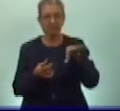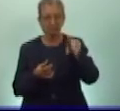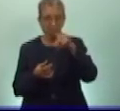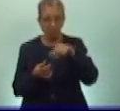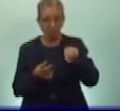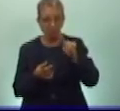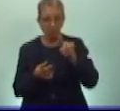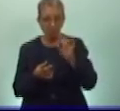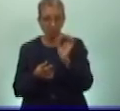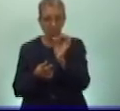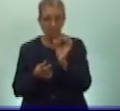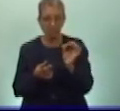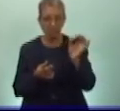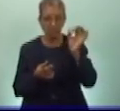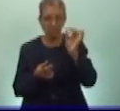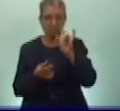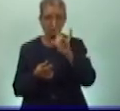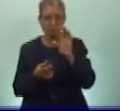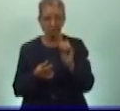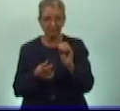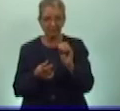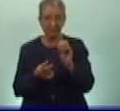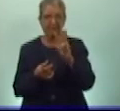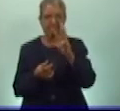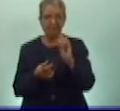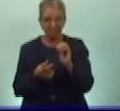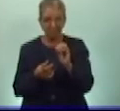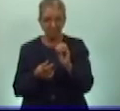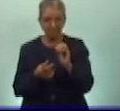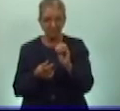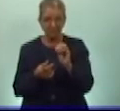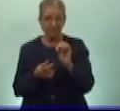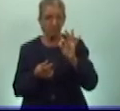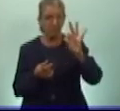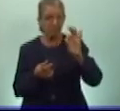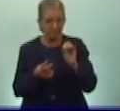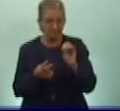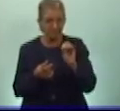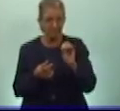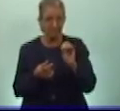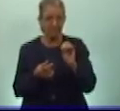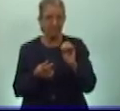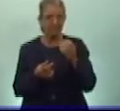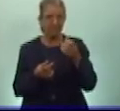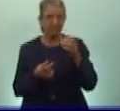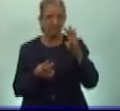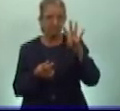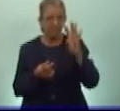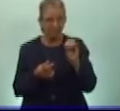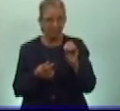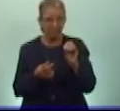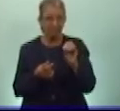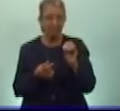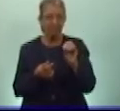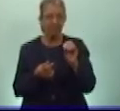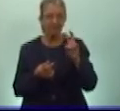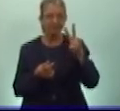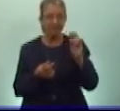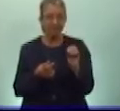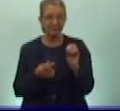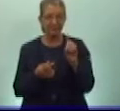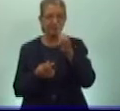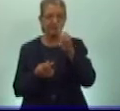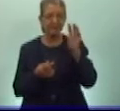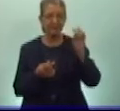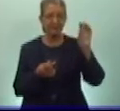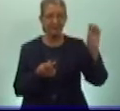anteriormente terminan en 0 y 90, 30, 80. Si observan sucesivamente, todos